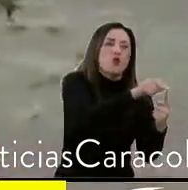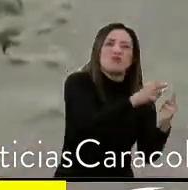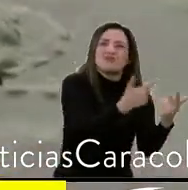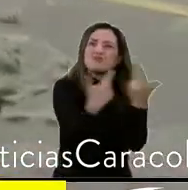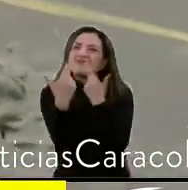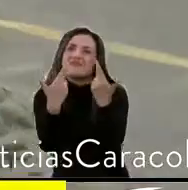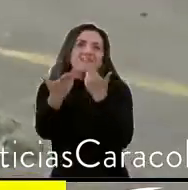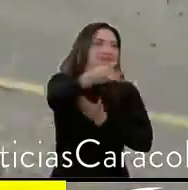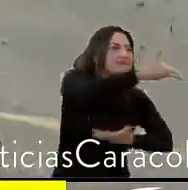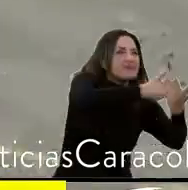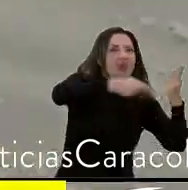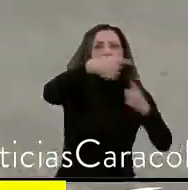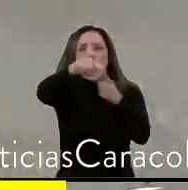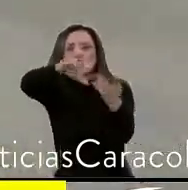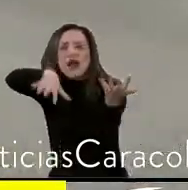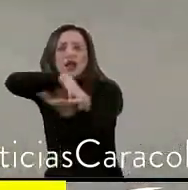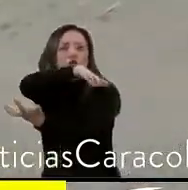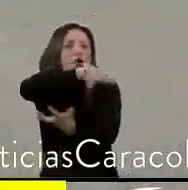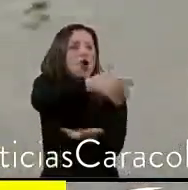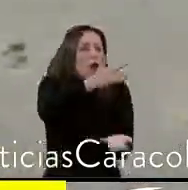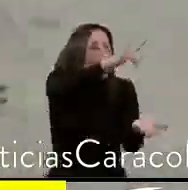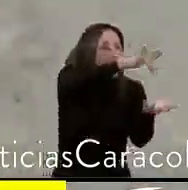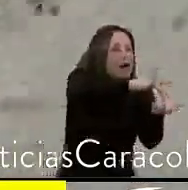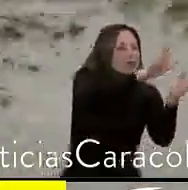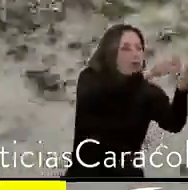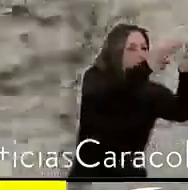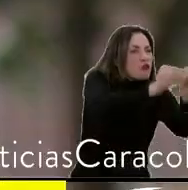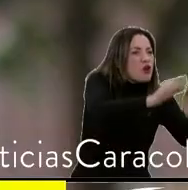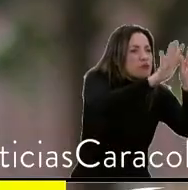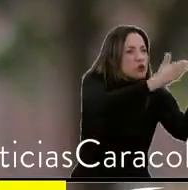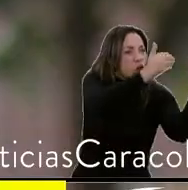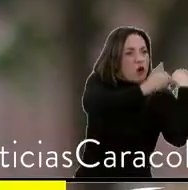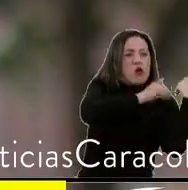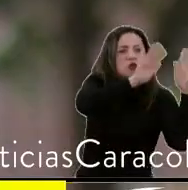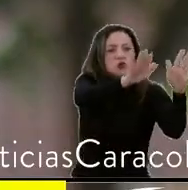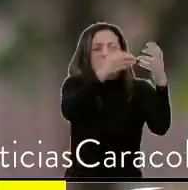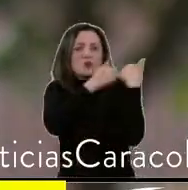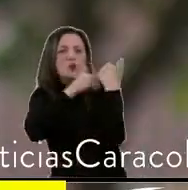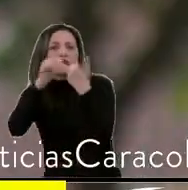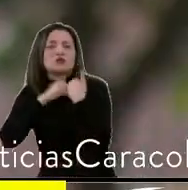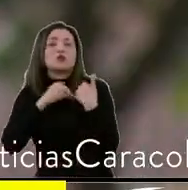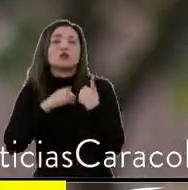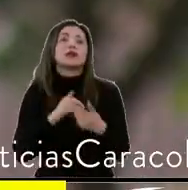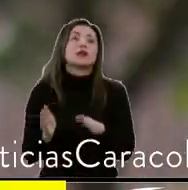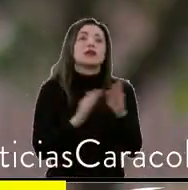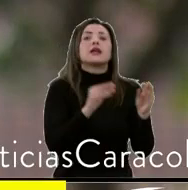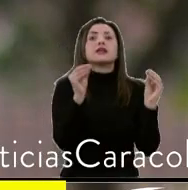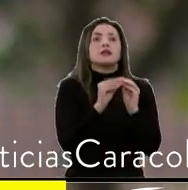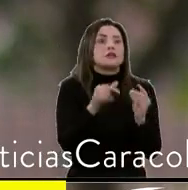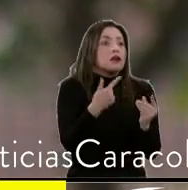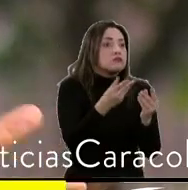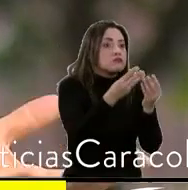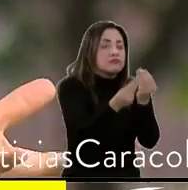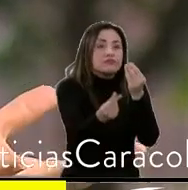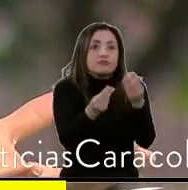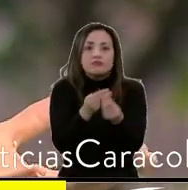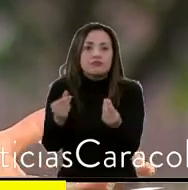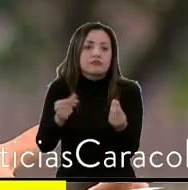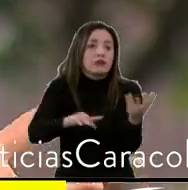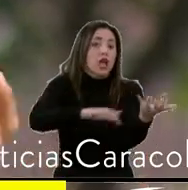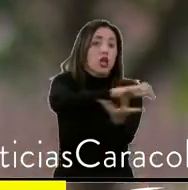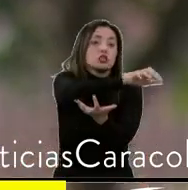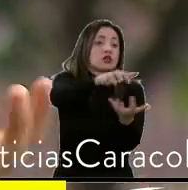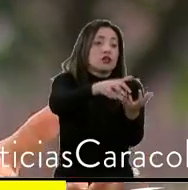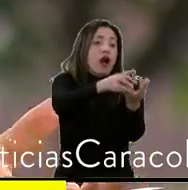todas las demás y su rol en las funciones del ecosistema. Y hay un punto en que ya tú quitas demasiados, que ya el ecosistema